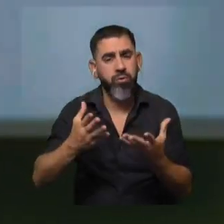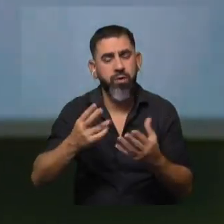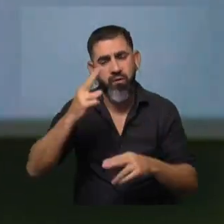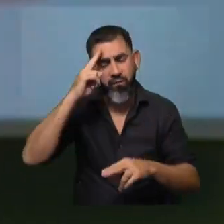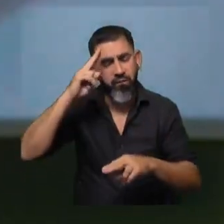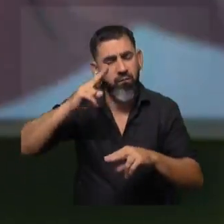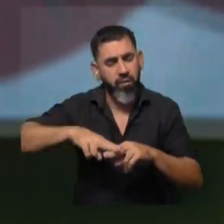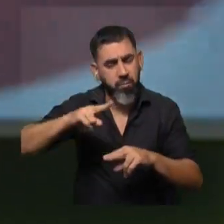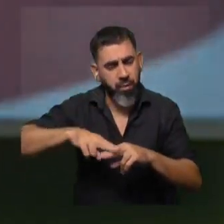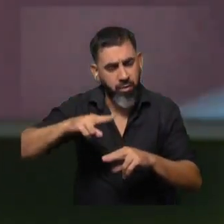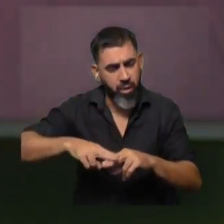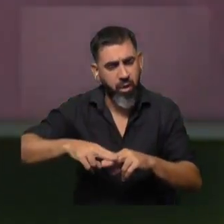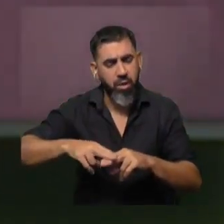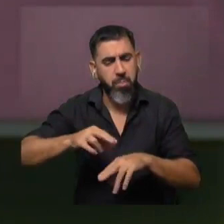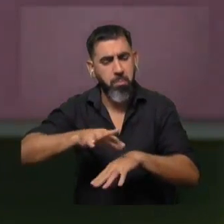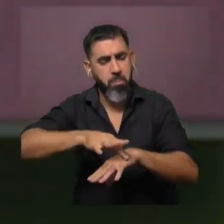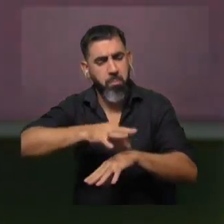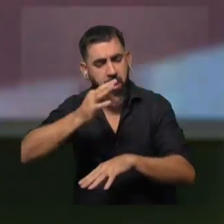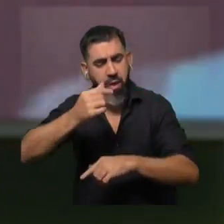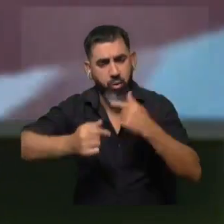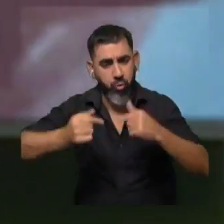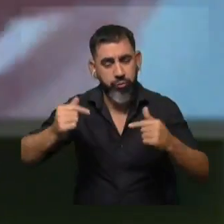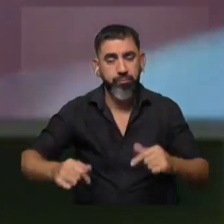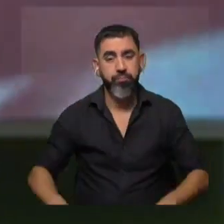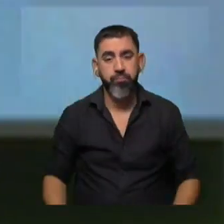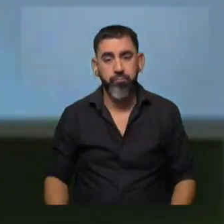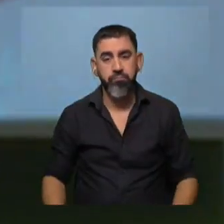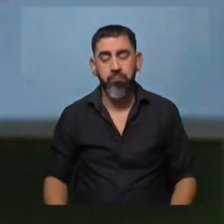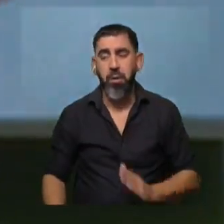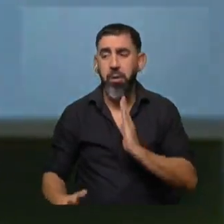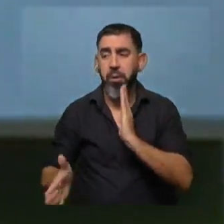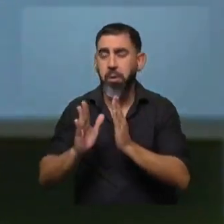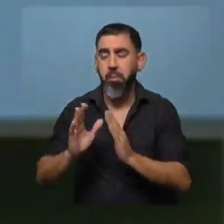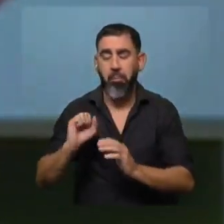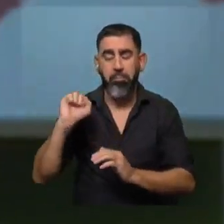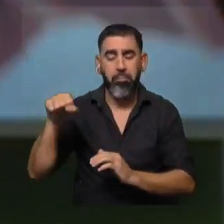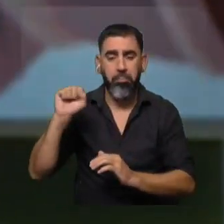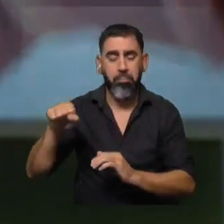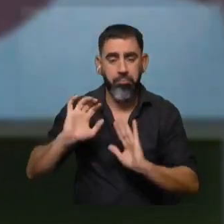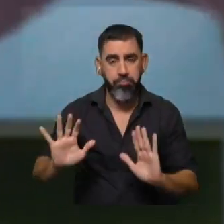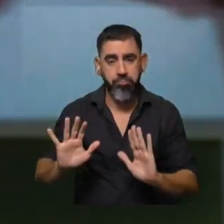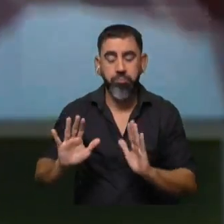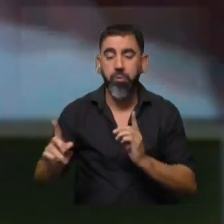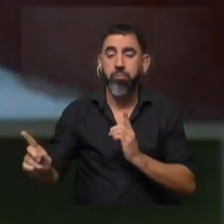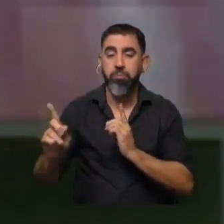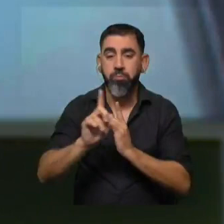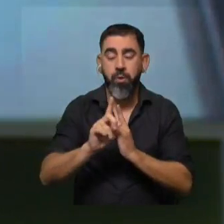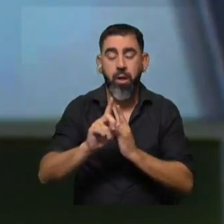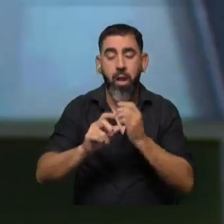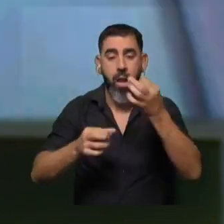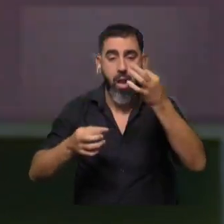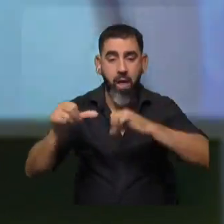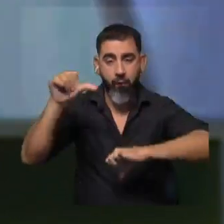enfermedades sistémicas y de piel y no respondía a los tratamientos. Bueno, llegó la consulta al laboratorio de